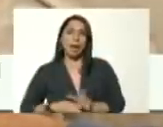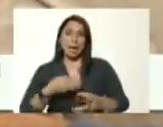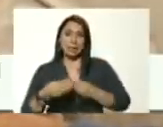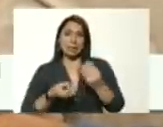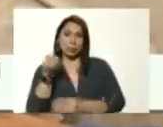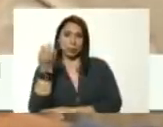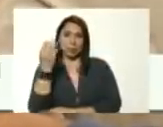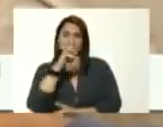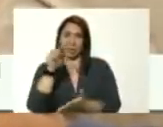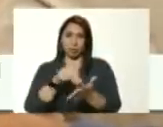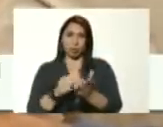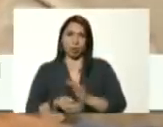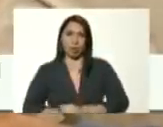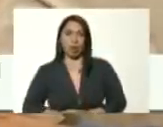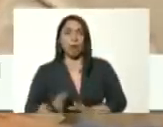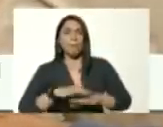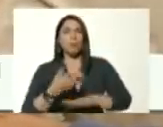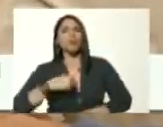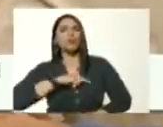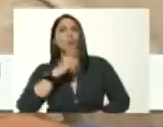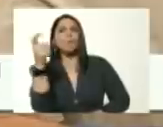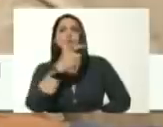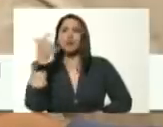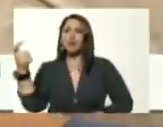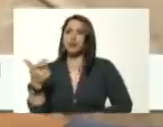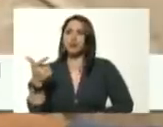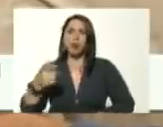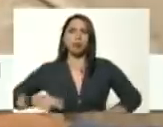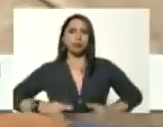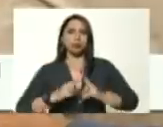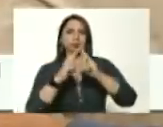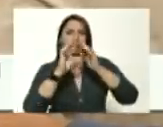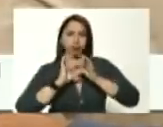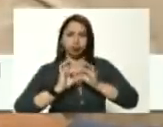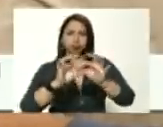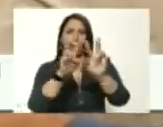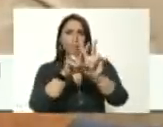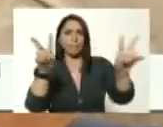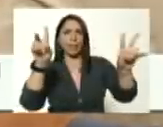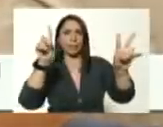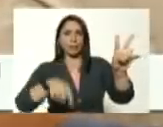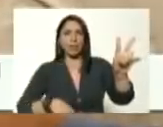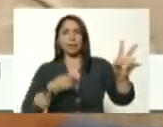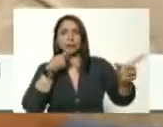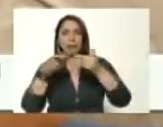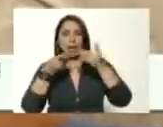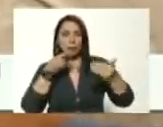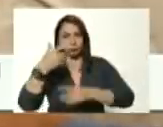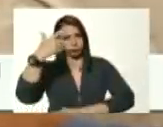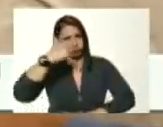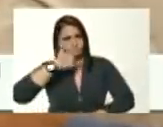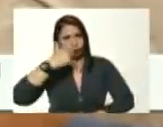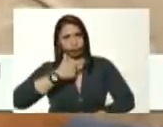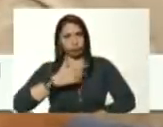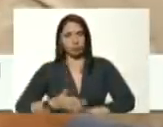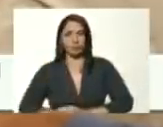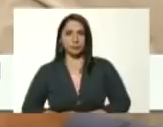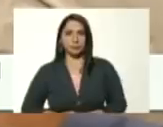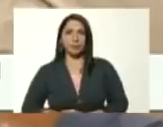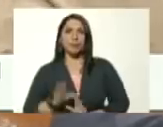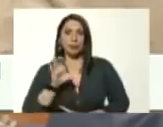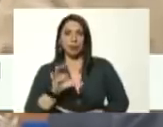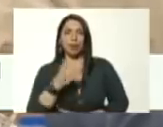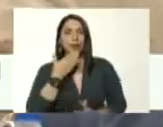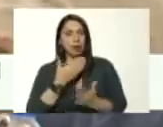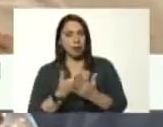parlamento nacional porque estamos en búsqueda de la reconciliación de la paz y del diálogo sincero y fructífero en este país así